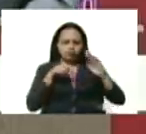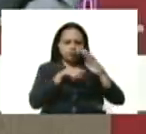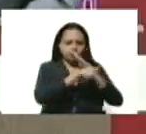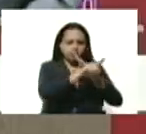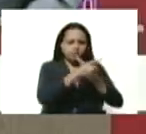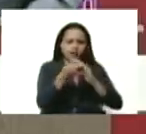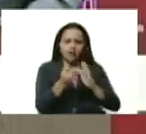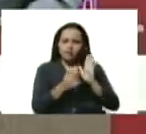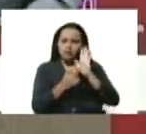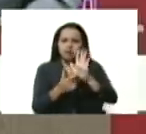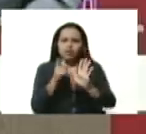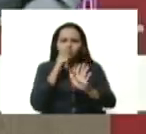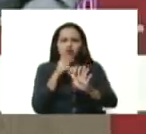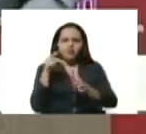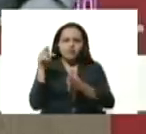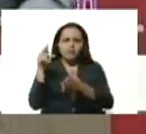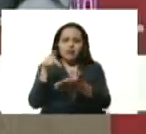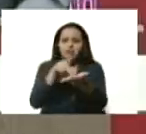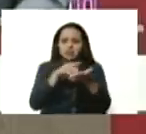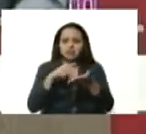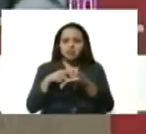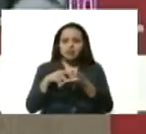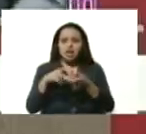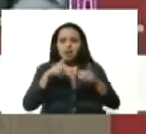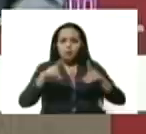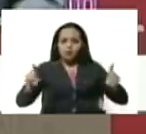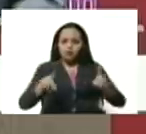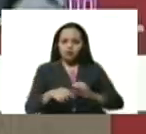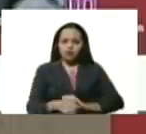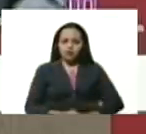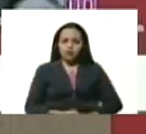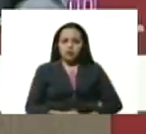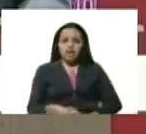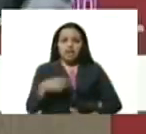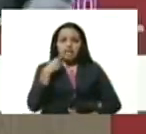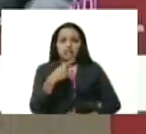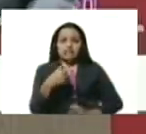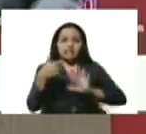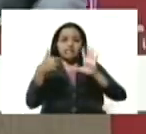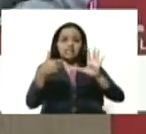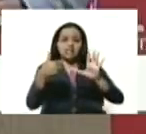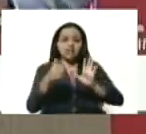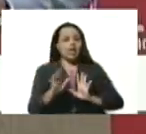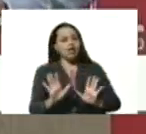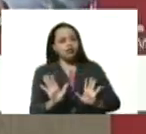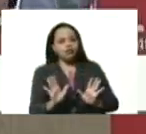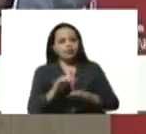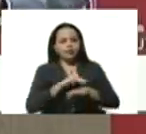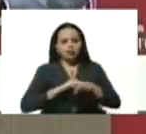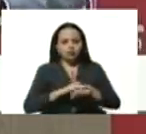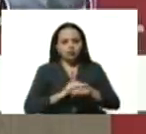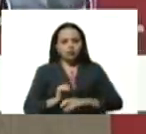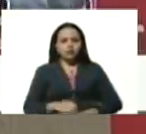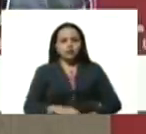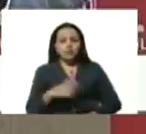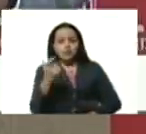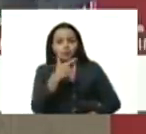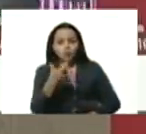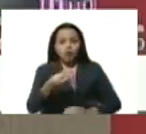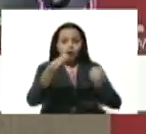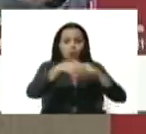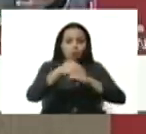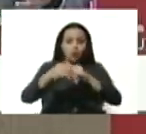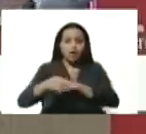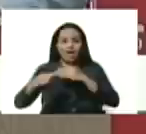democrático? Señala el artículo de Wall Street Journal que en 6 oportunidades, perdón, que buscaron y conversaron y se reunieron